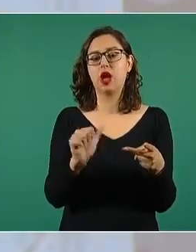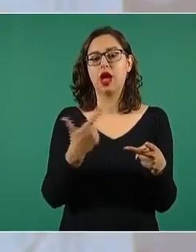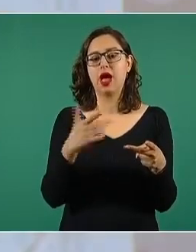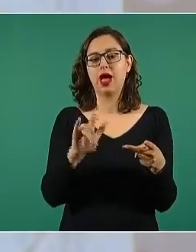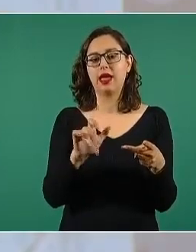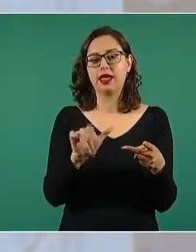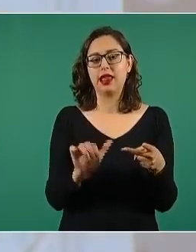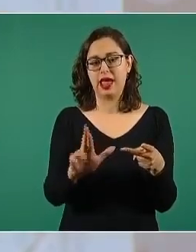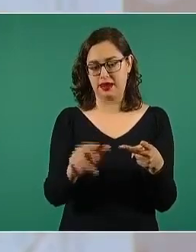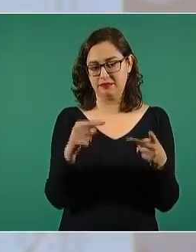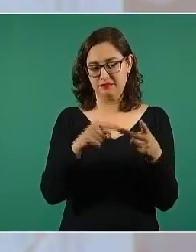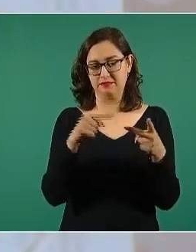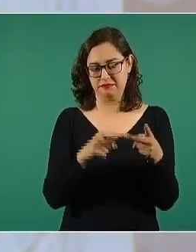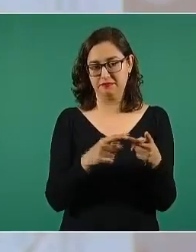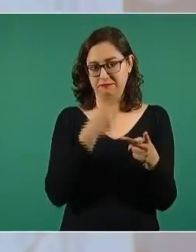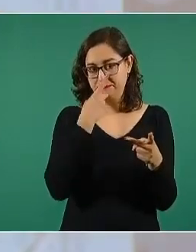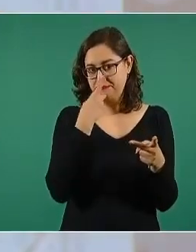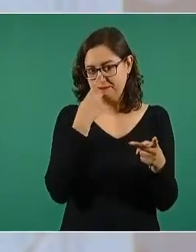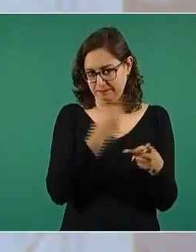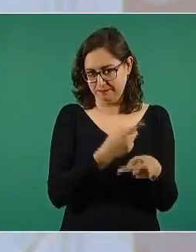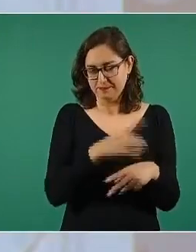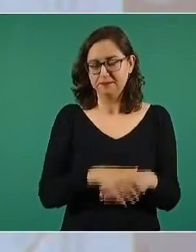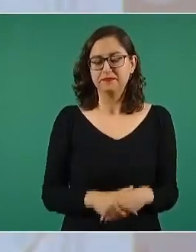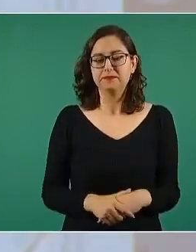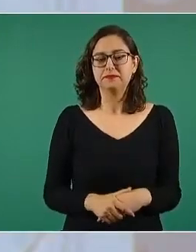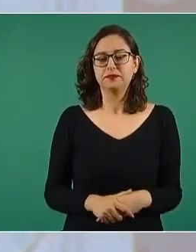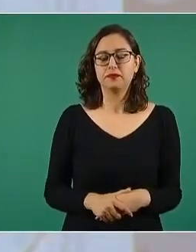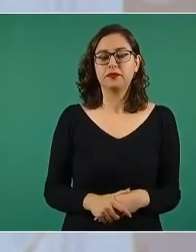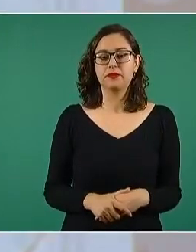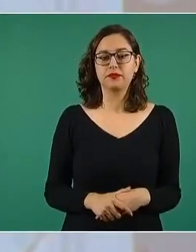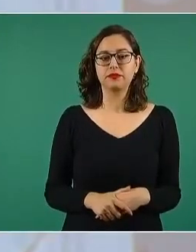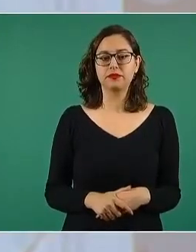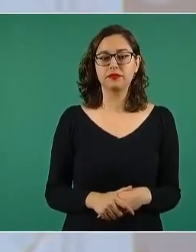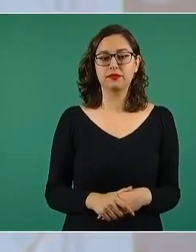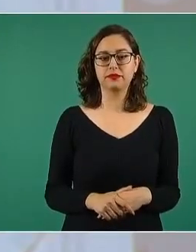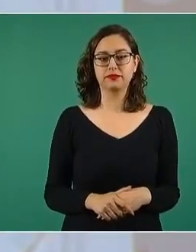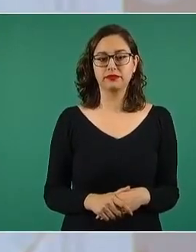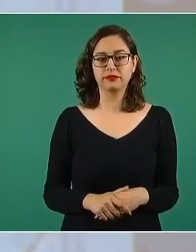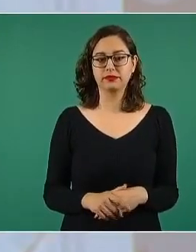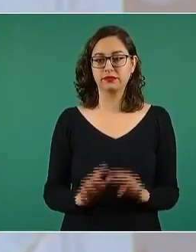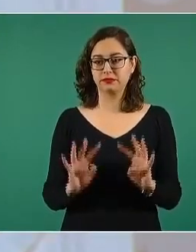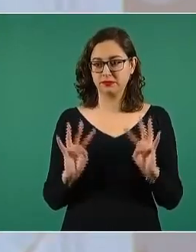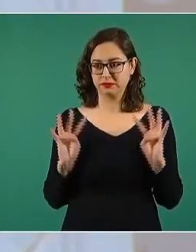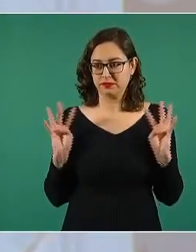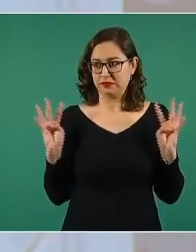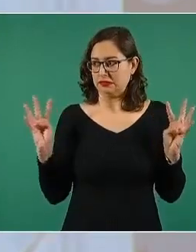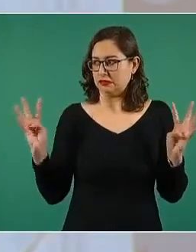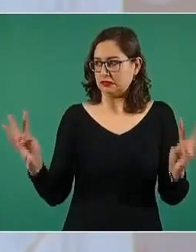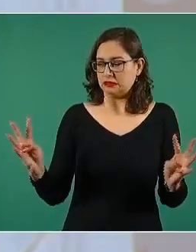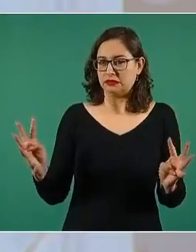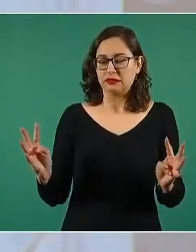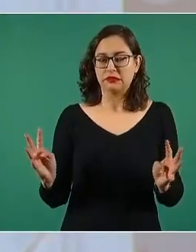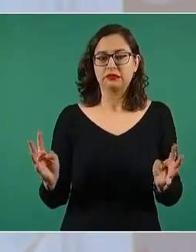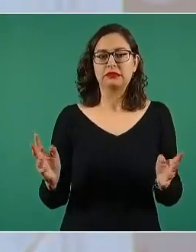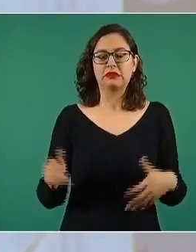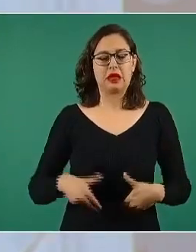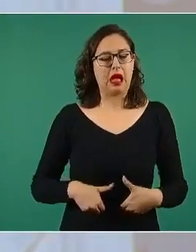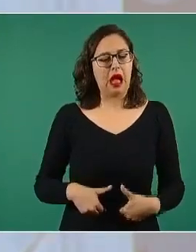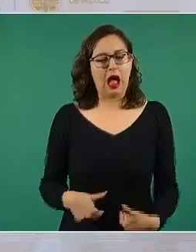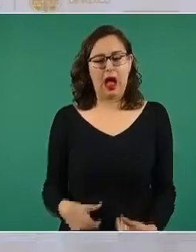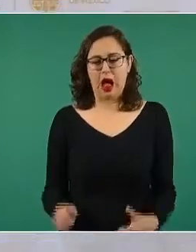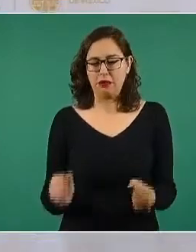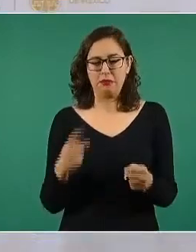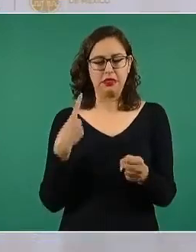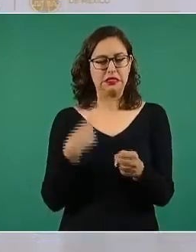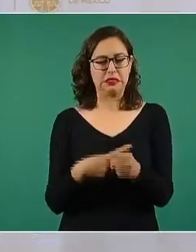a Tenochtitlán había hambre y también viruela, todo lo cual,